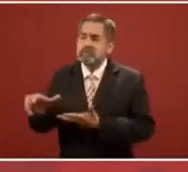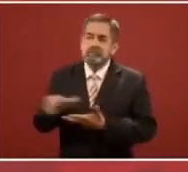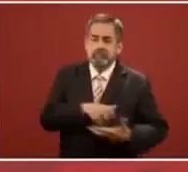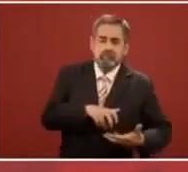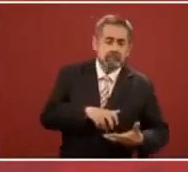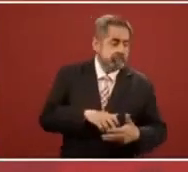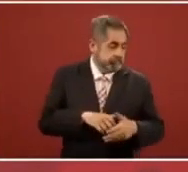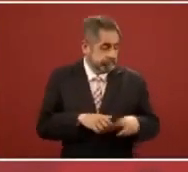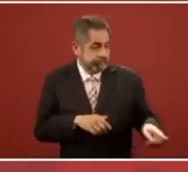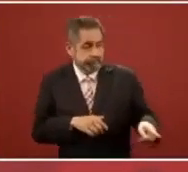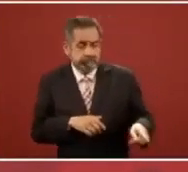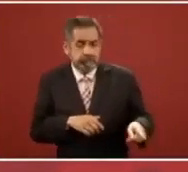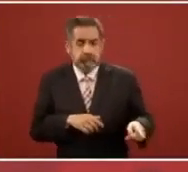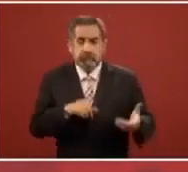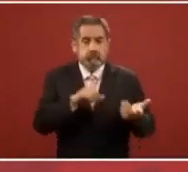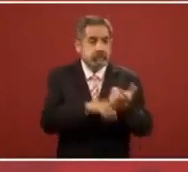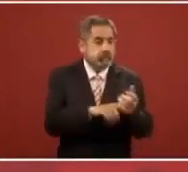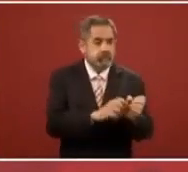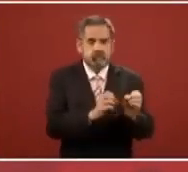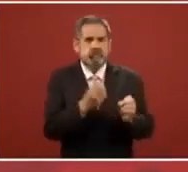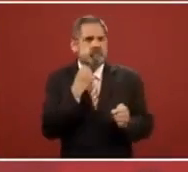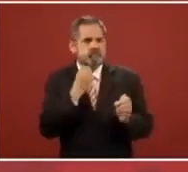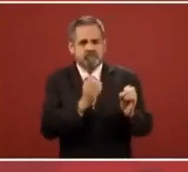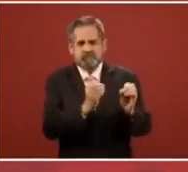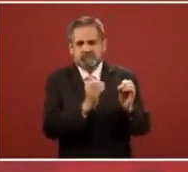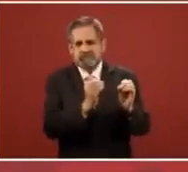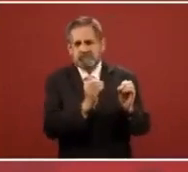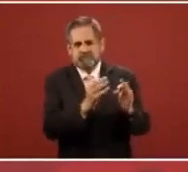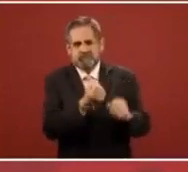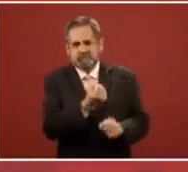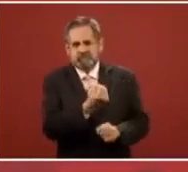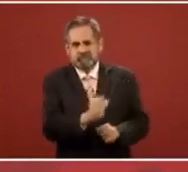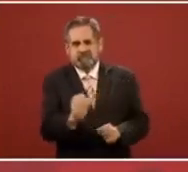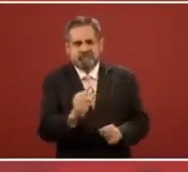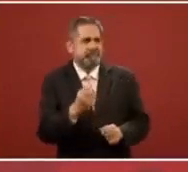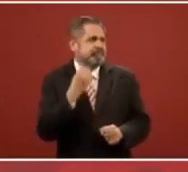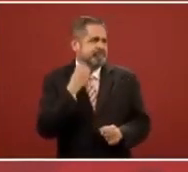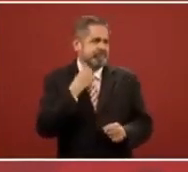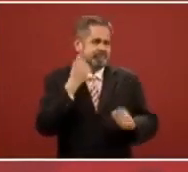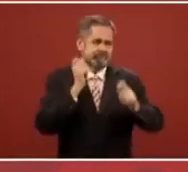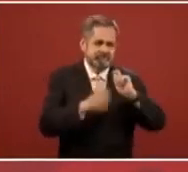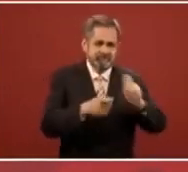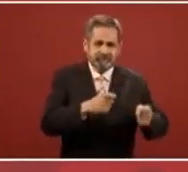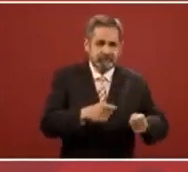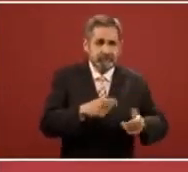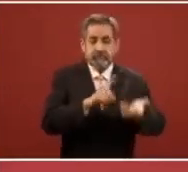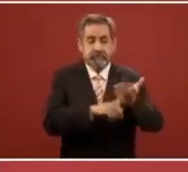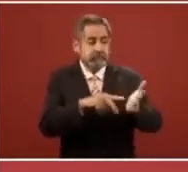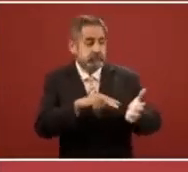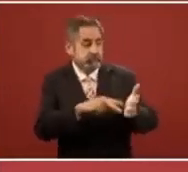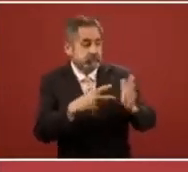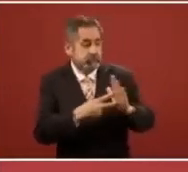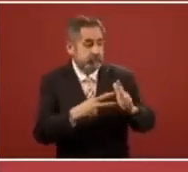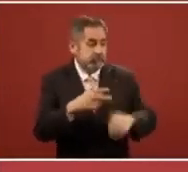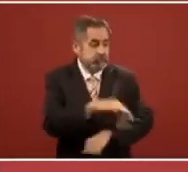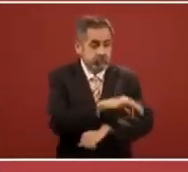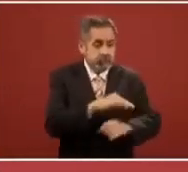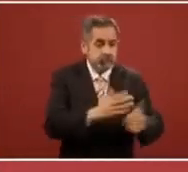se fortalecían los despachos jurídicos, tenían más abogados que ingenieros